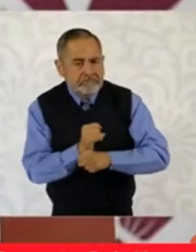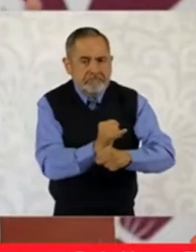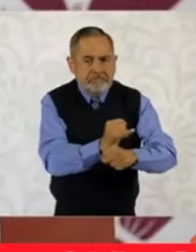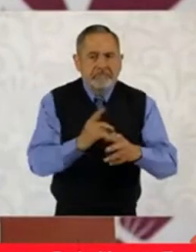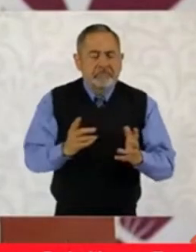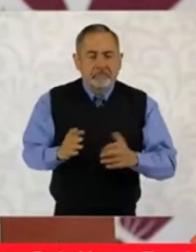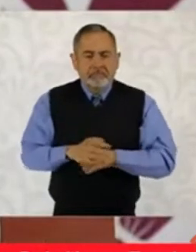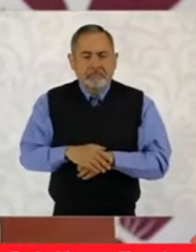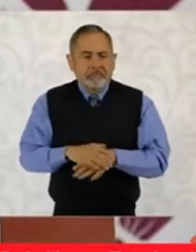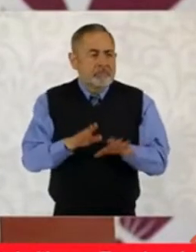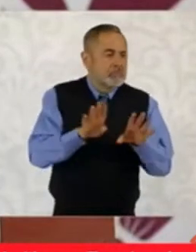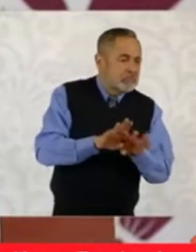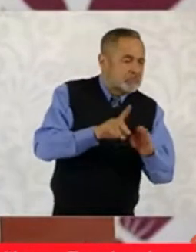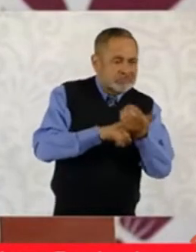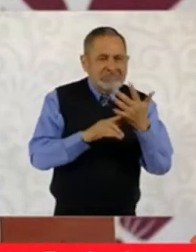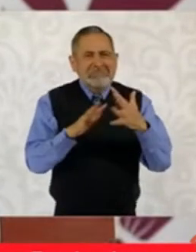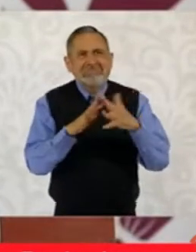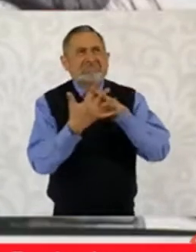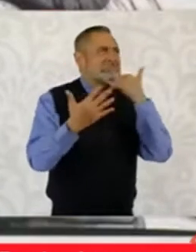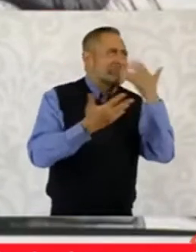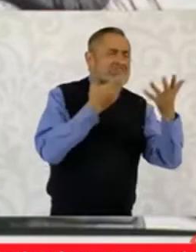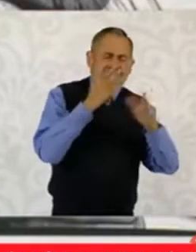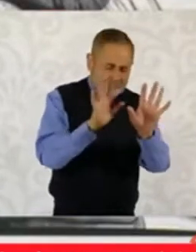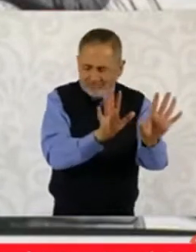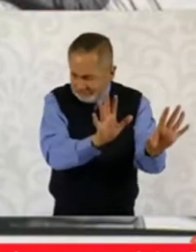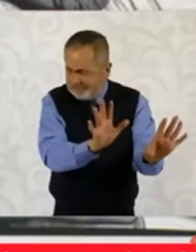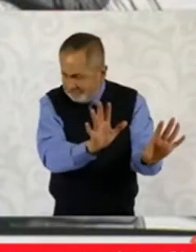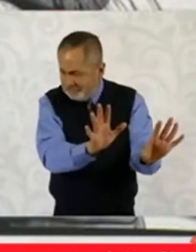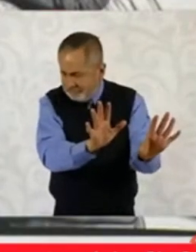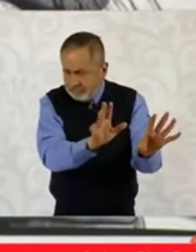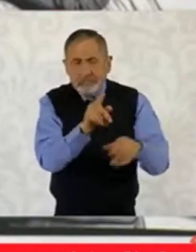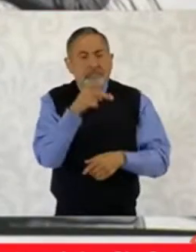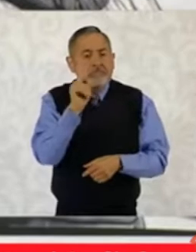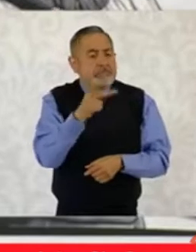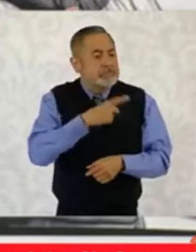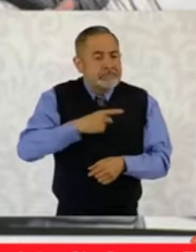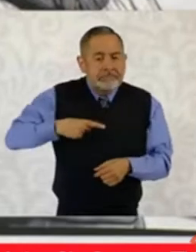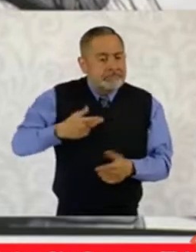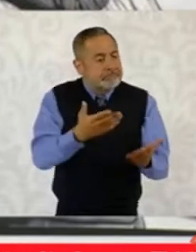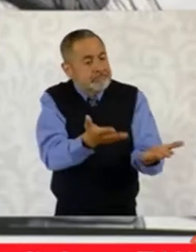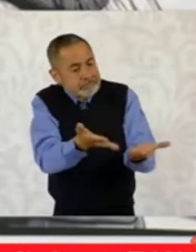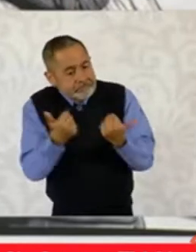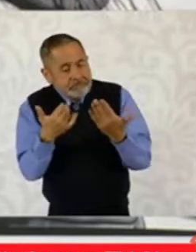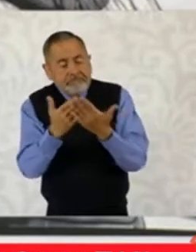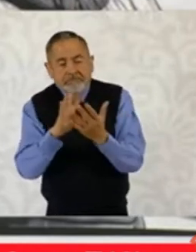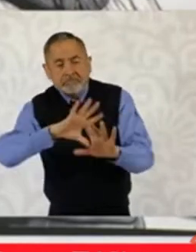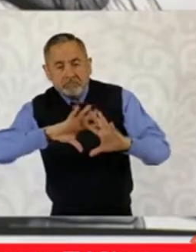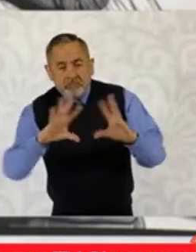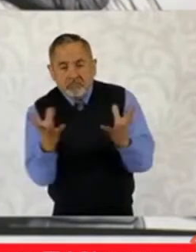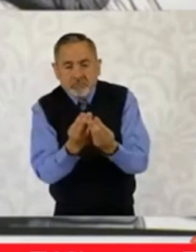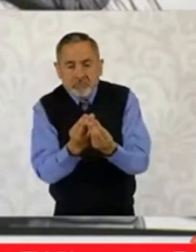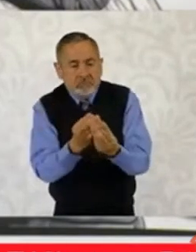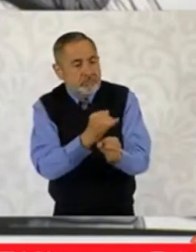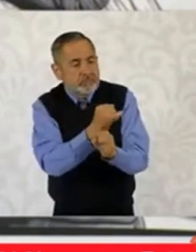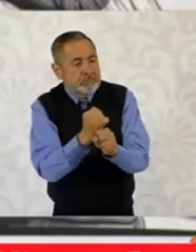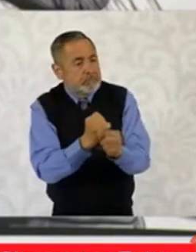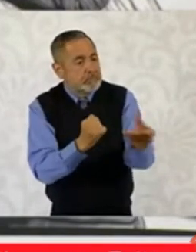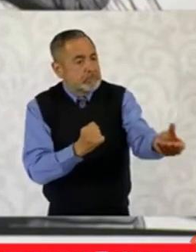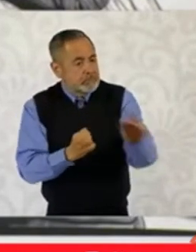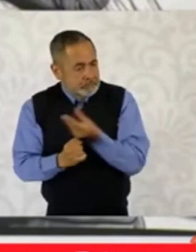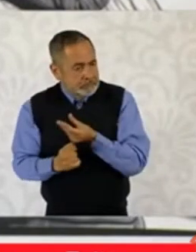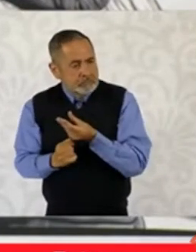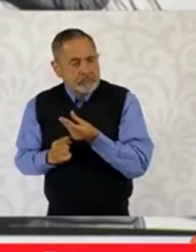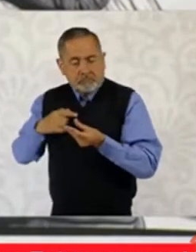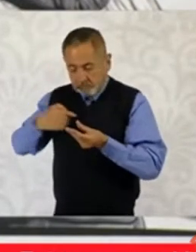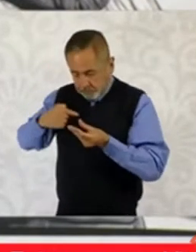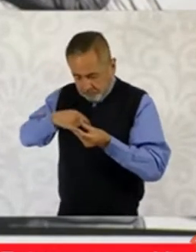Más allá de cómo se ha vulnerado el lugar, pues tiene que iniciar un proceso de